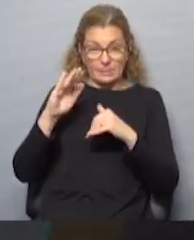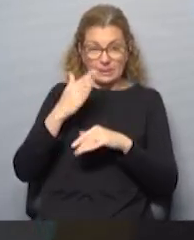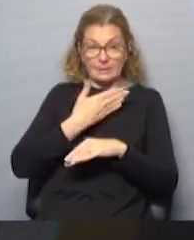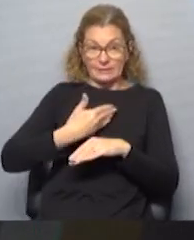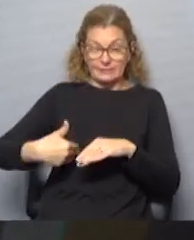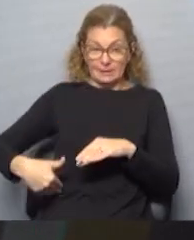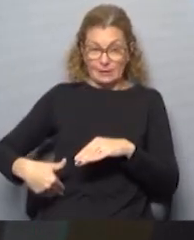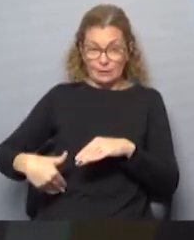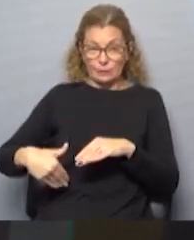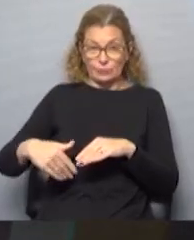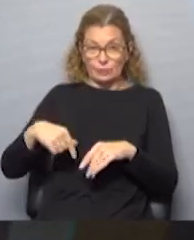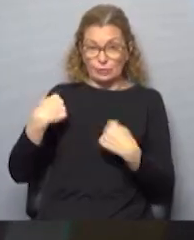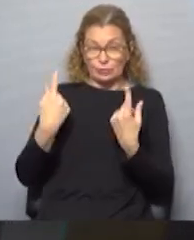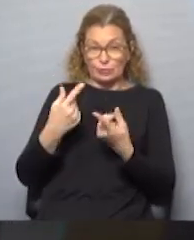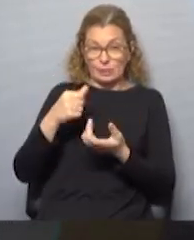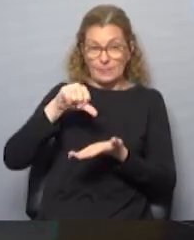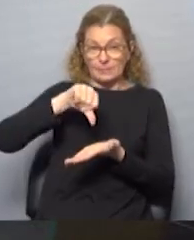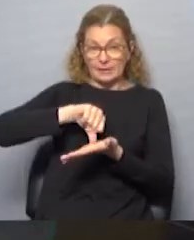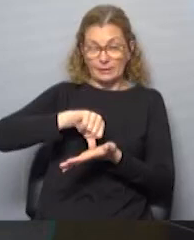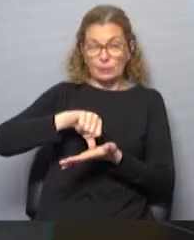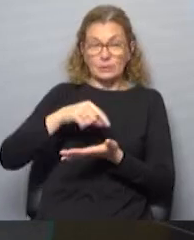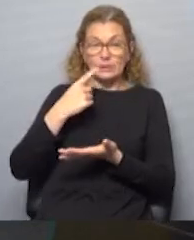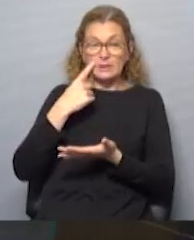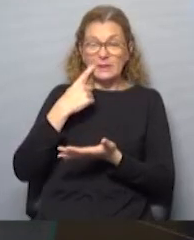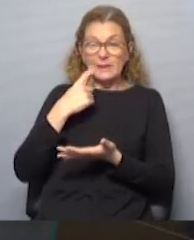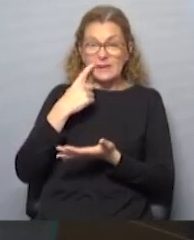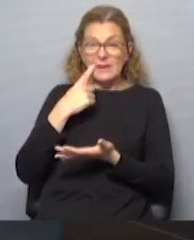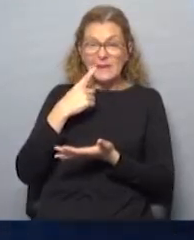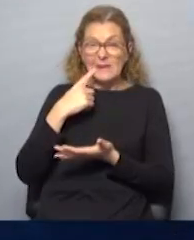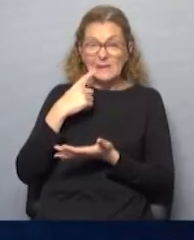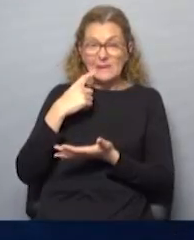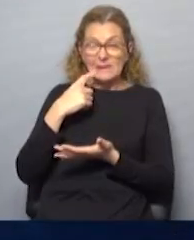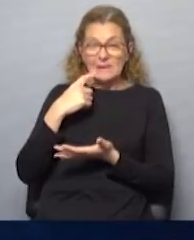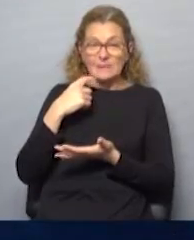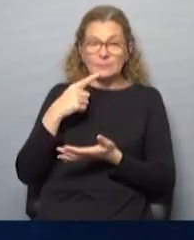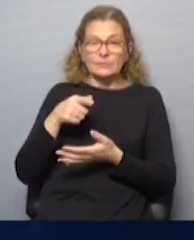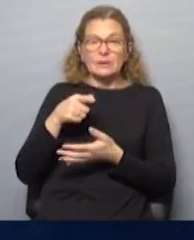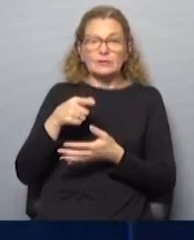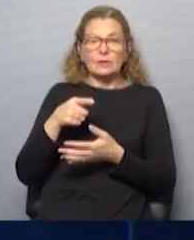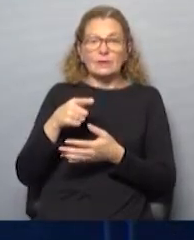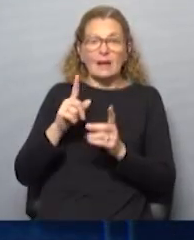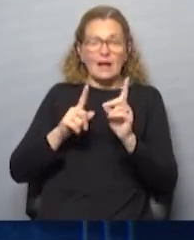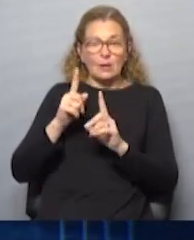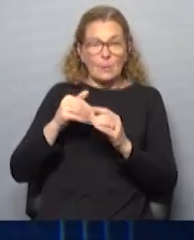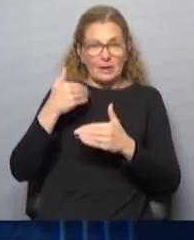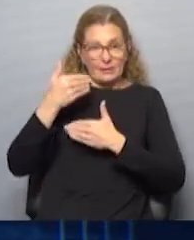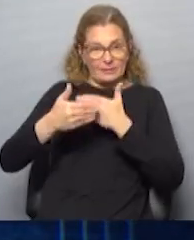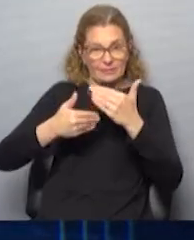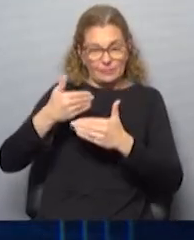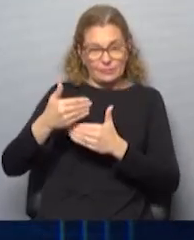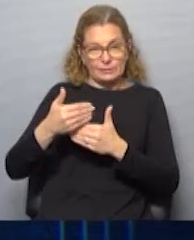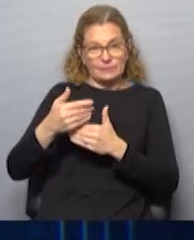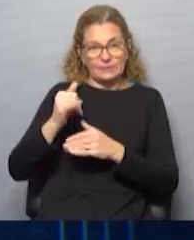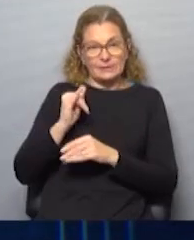no un compromiso público ciudadano estatal y de diferentes actores para que es una herramienta para el desarrollo